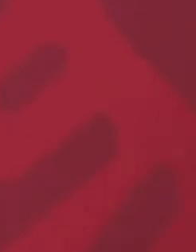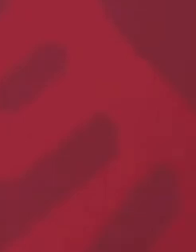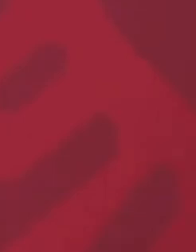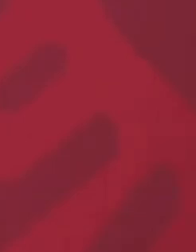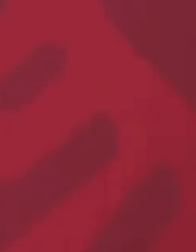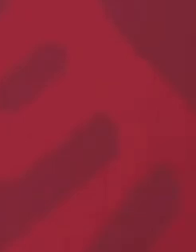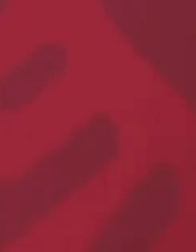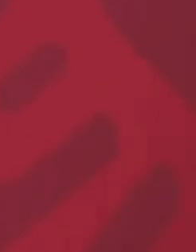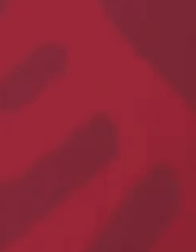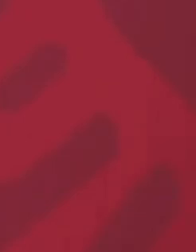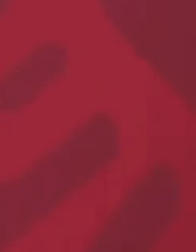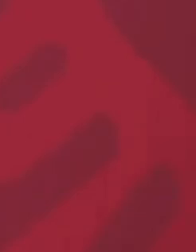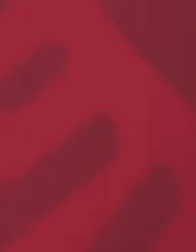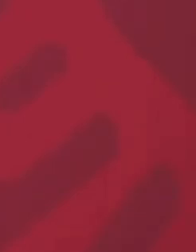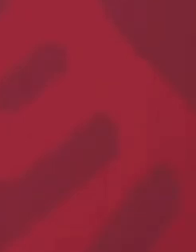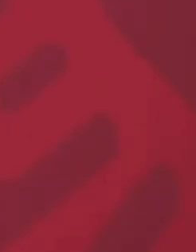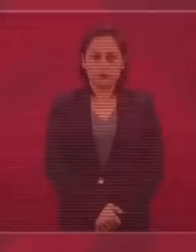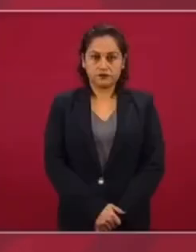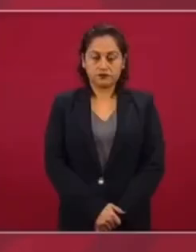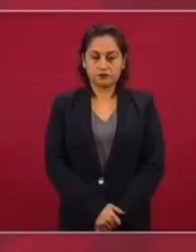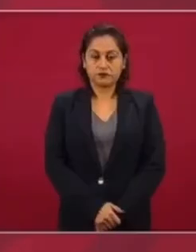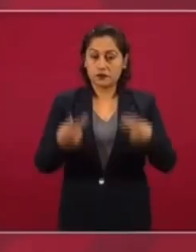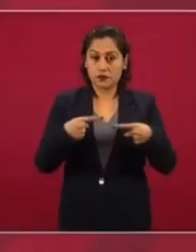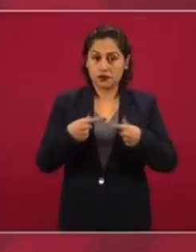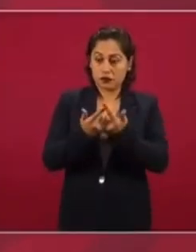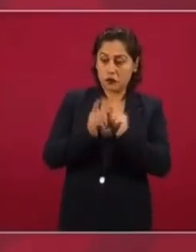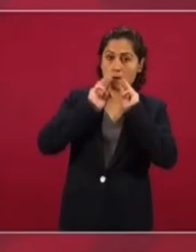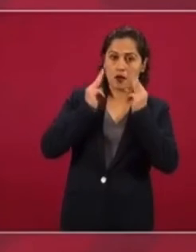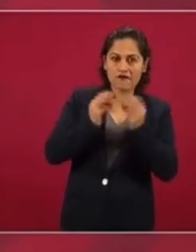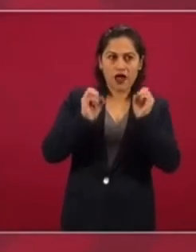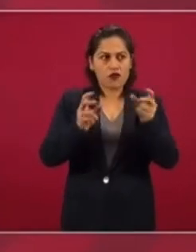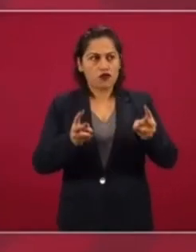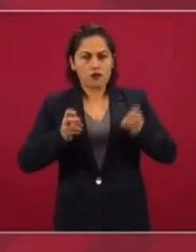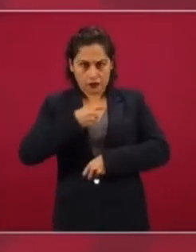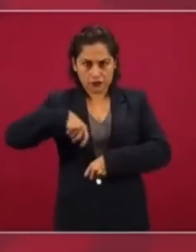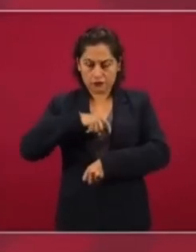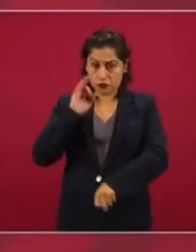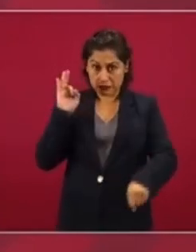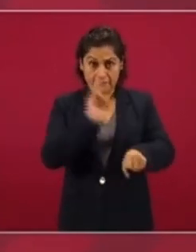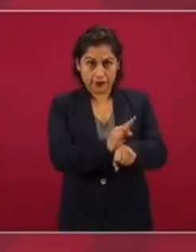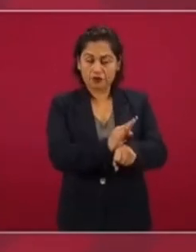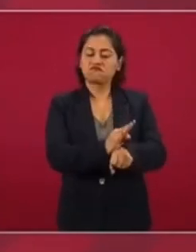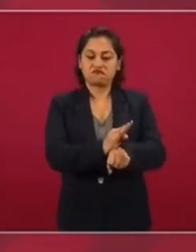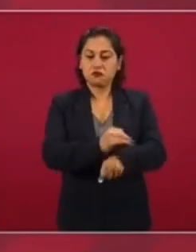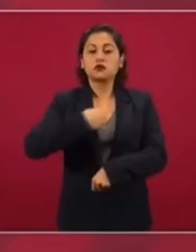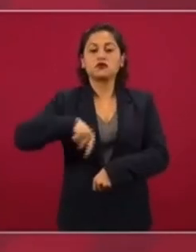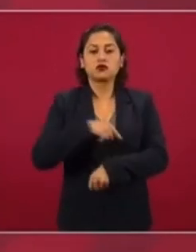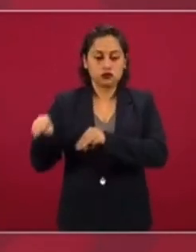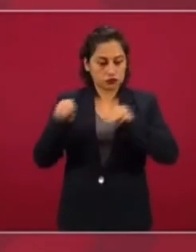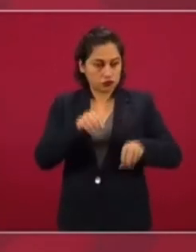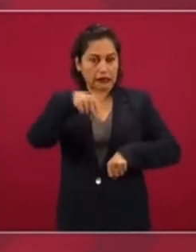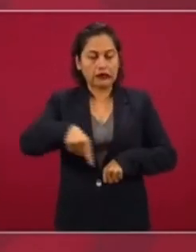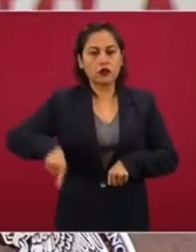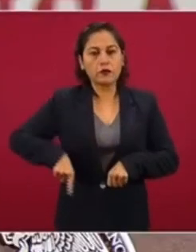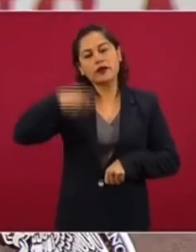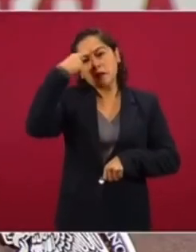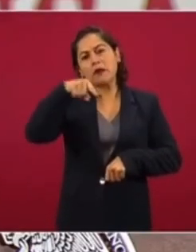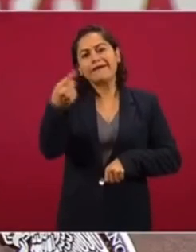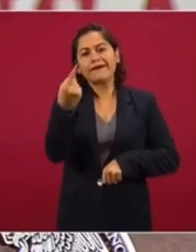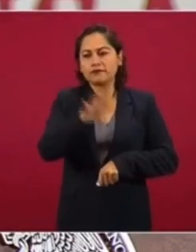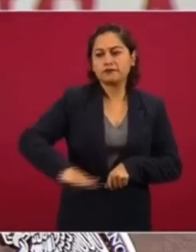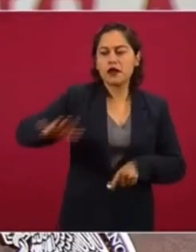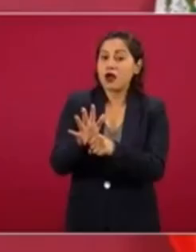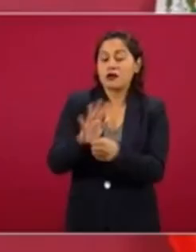común y a la delincuencia de cuello blanco. Nosotros llegamos aquí para representar al pueblo y para servir al pueblo. Solo le debemos al pueblo lo